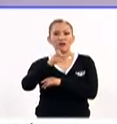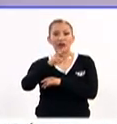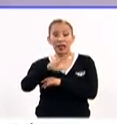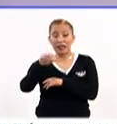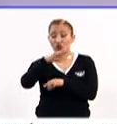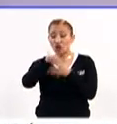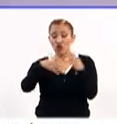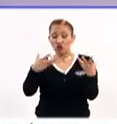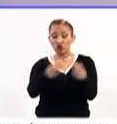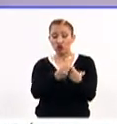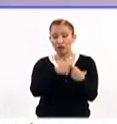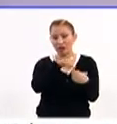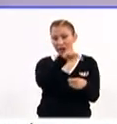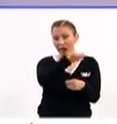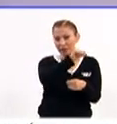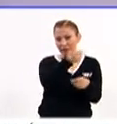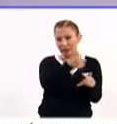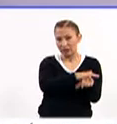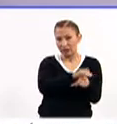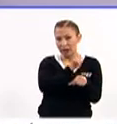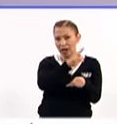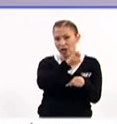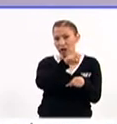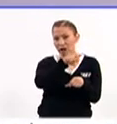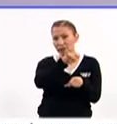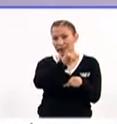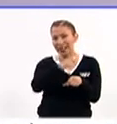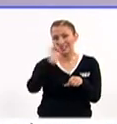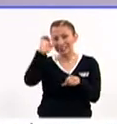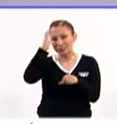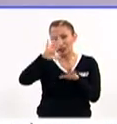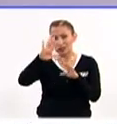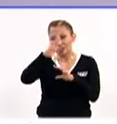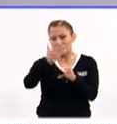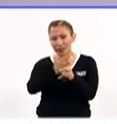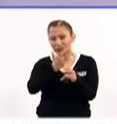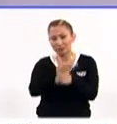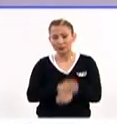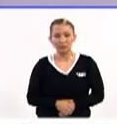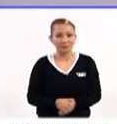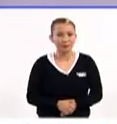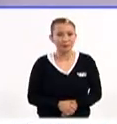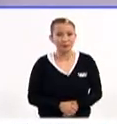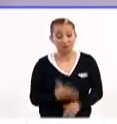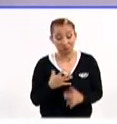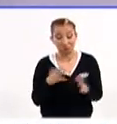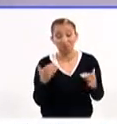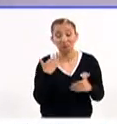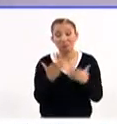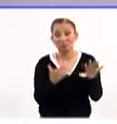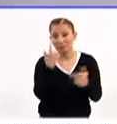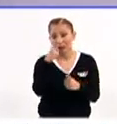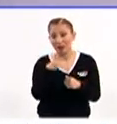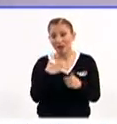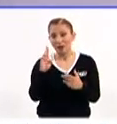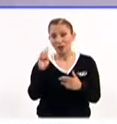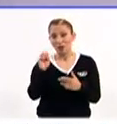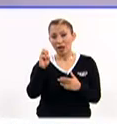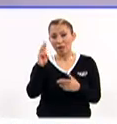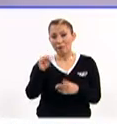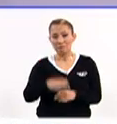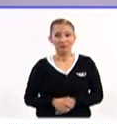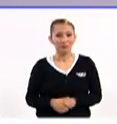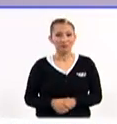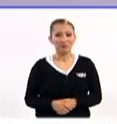la NASA, de la Administración Nacional de Aeronáutica y el Espacio de los Estados Unidos. Un gran logro para nuestra máxima casa